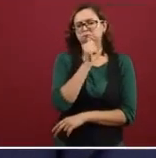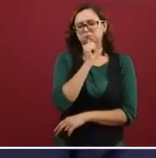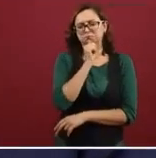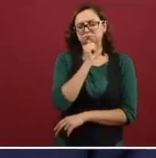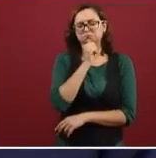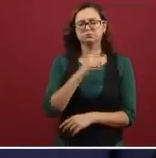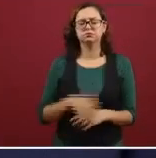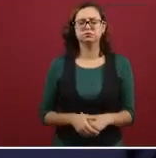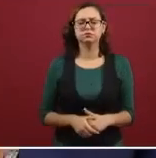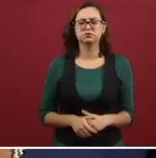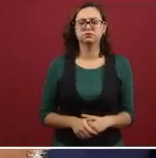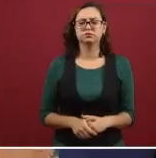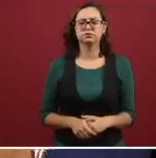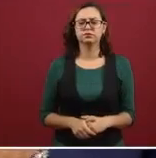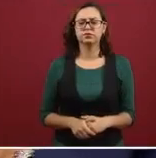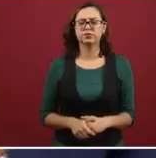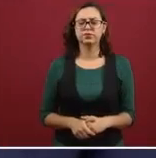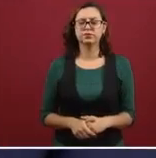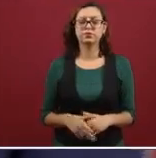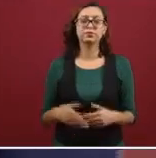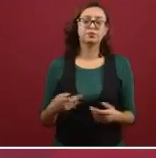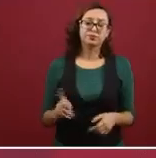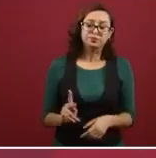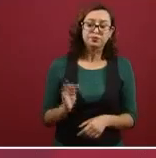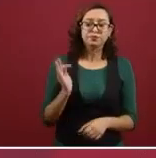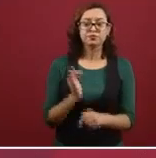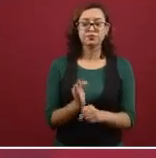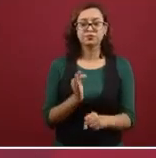Pero la dinámica es…